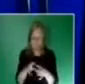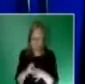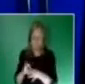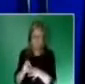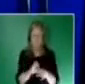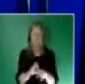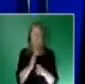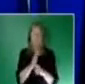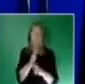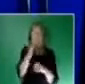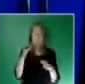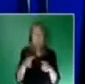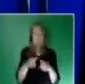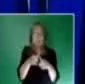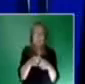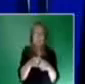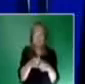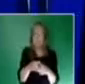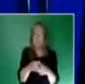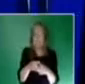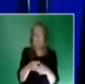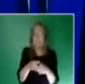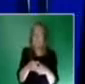¿hasta dónde llega nuestra fraternidad?